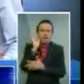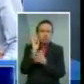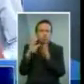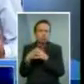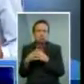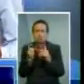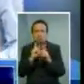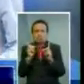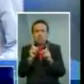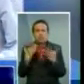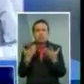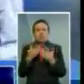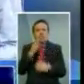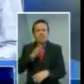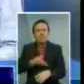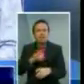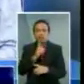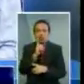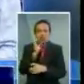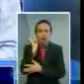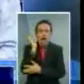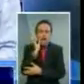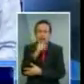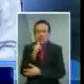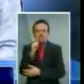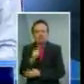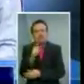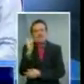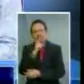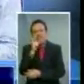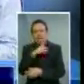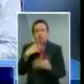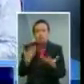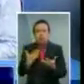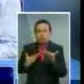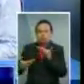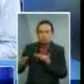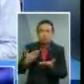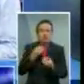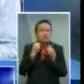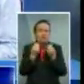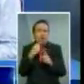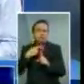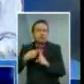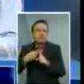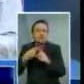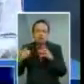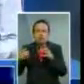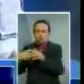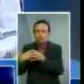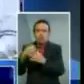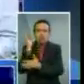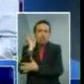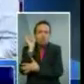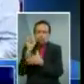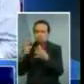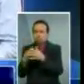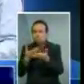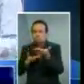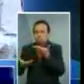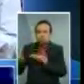que acá la polémica debiera estar cuando no se producen las reuniones, cuando no se conversa, cuando no se dialoga. Eso creo que, es lo que realmente no